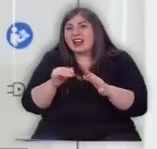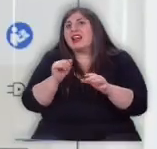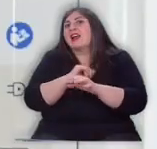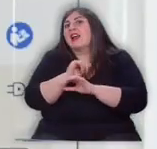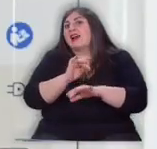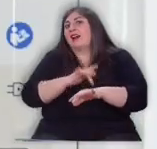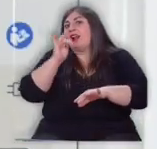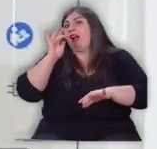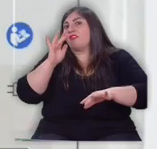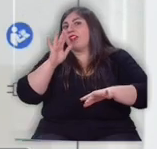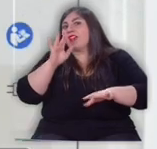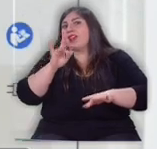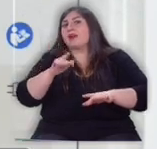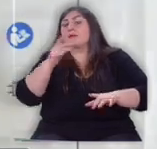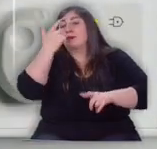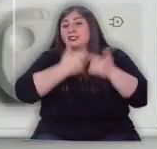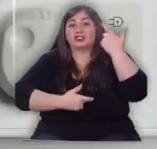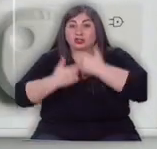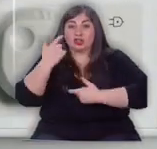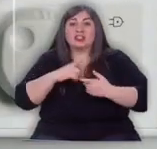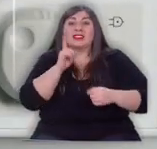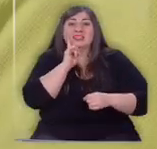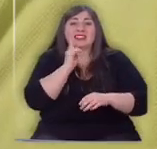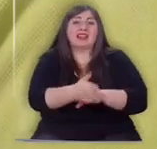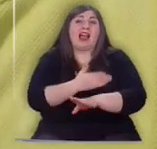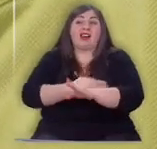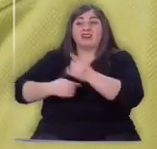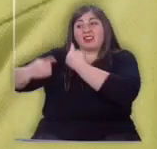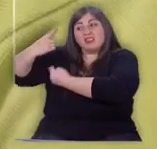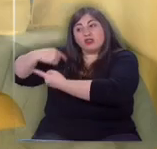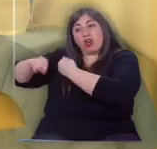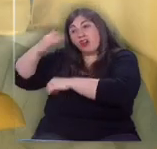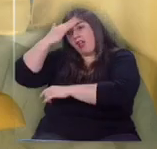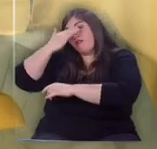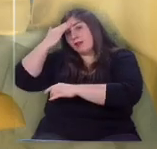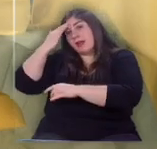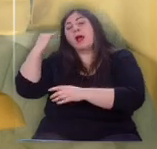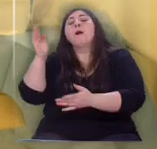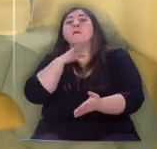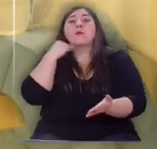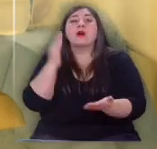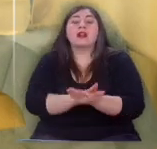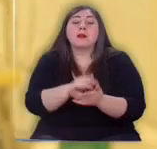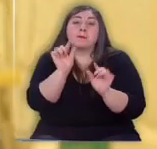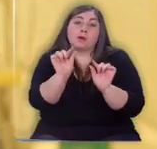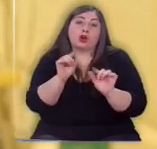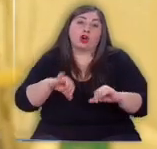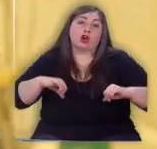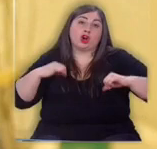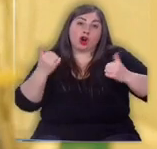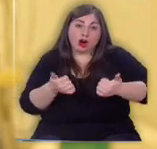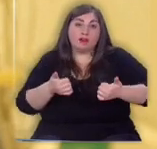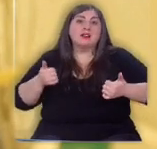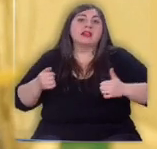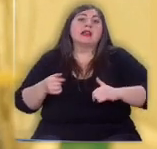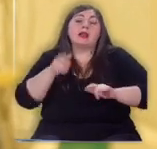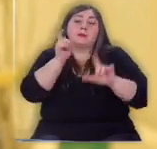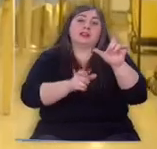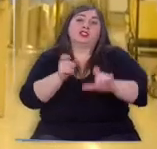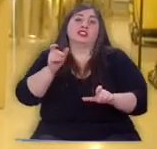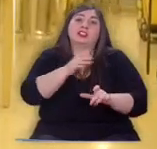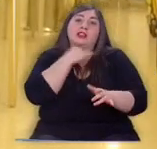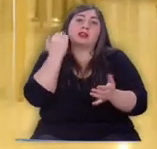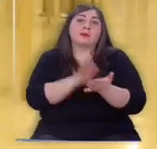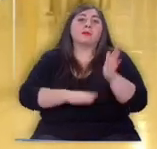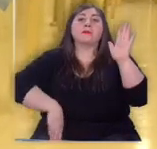y los fallecidos en general en personas que tienen precondiciones. Fallecen pocas personas jóvenes y en general las personas que fallecen son